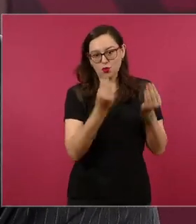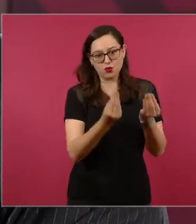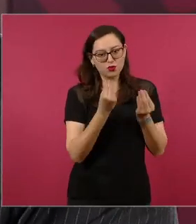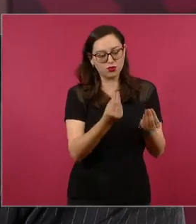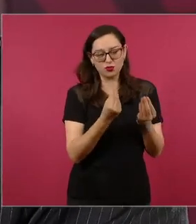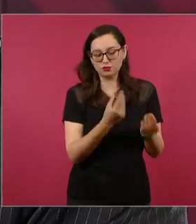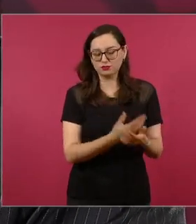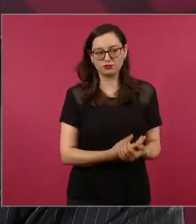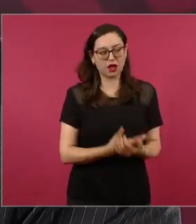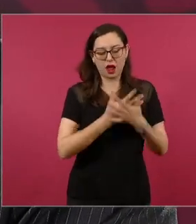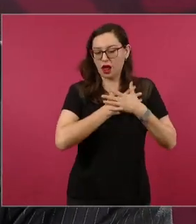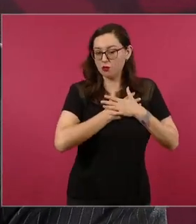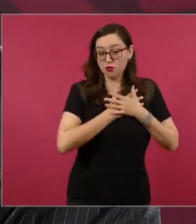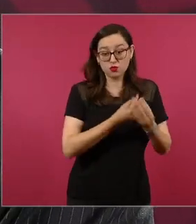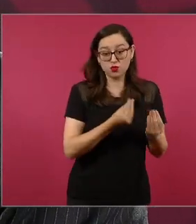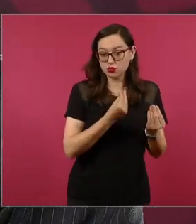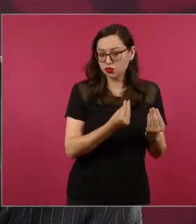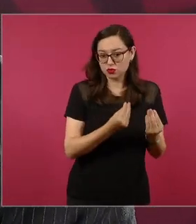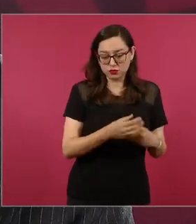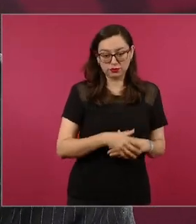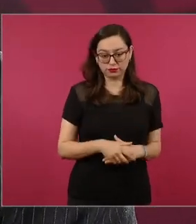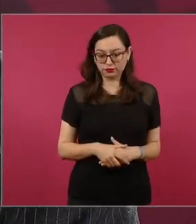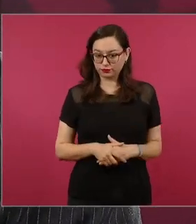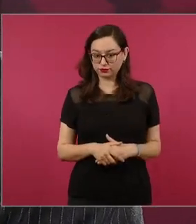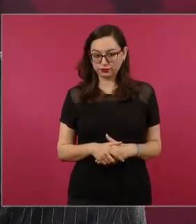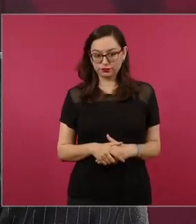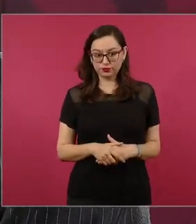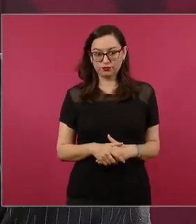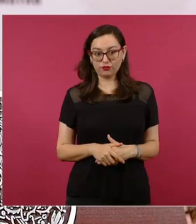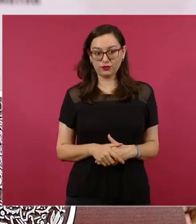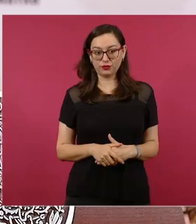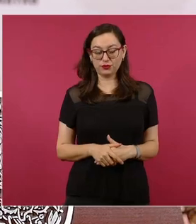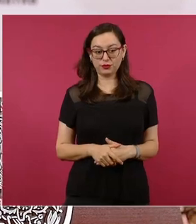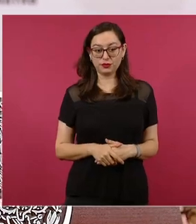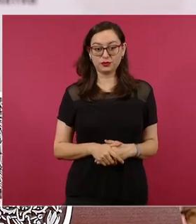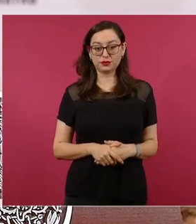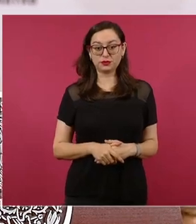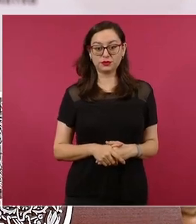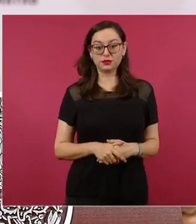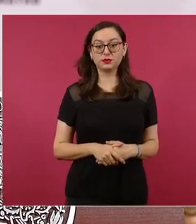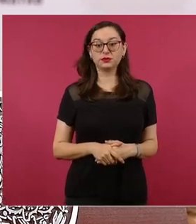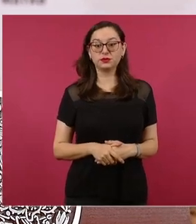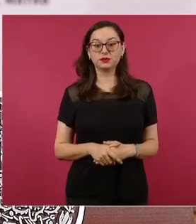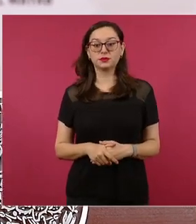Imagínense, con todas las pequeñas